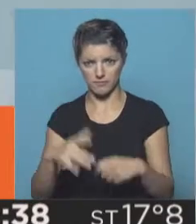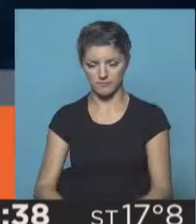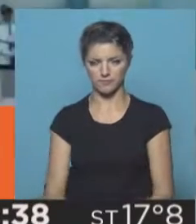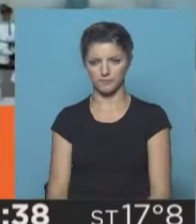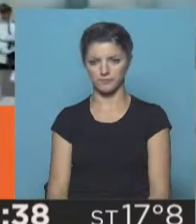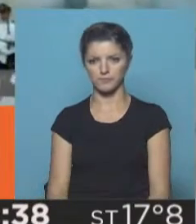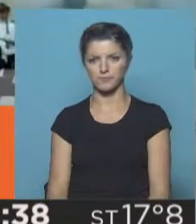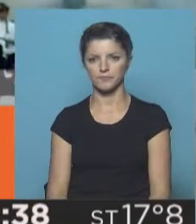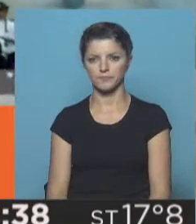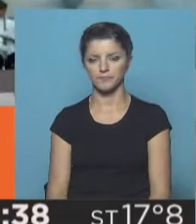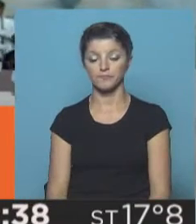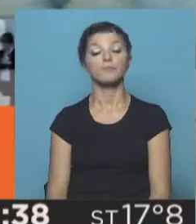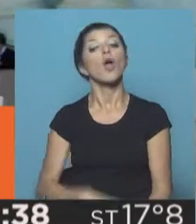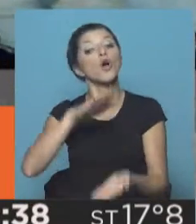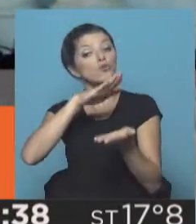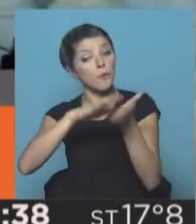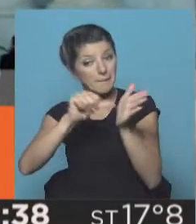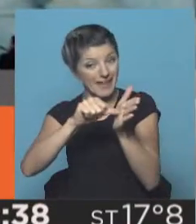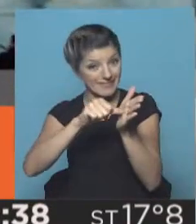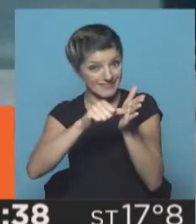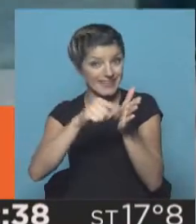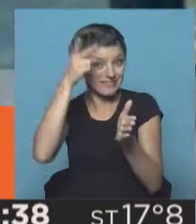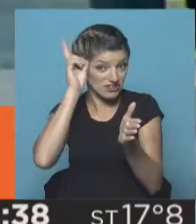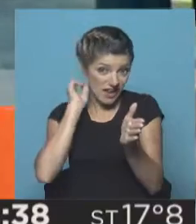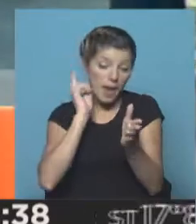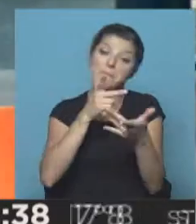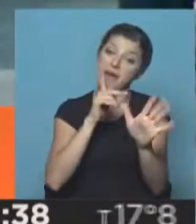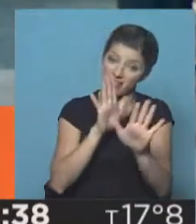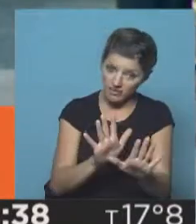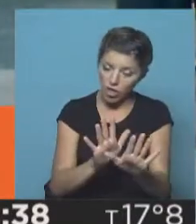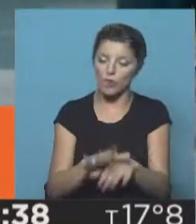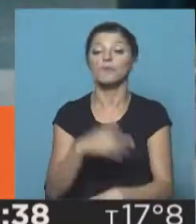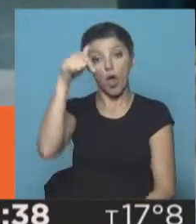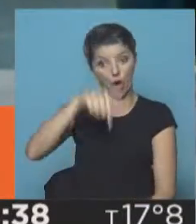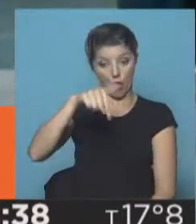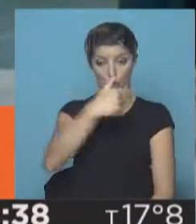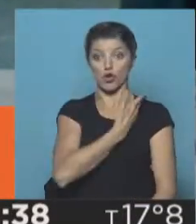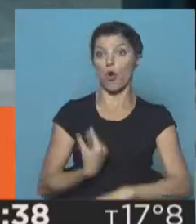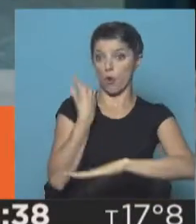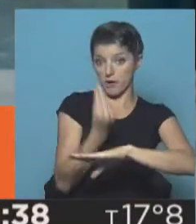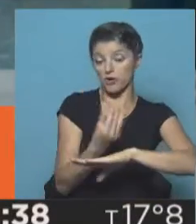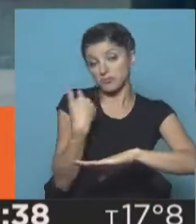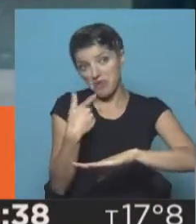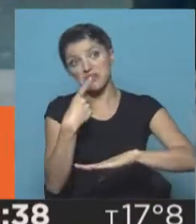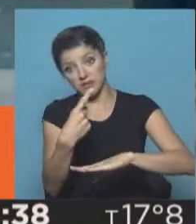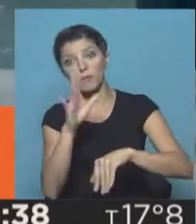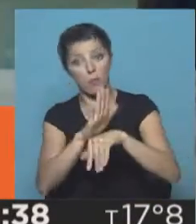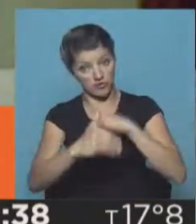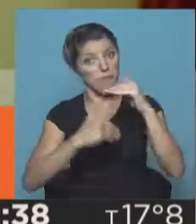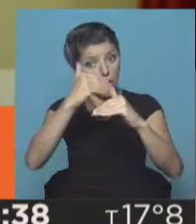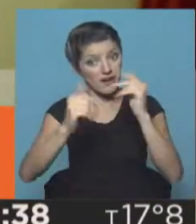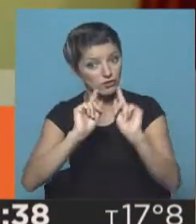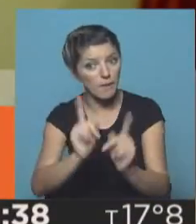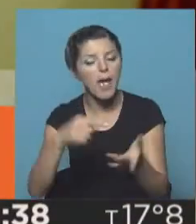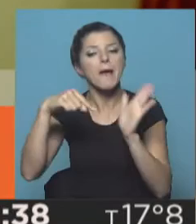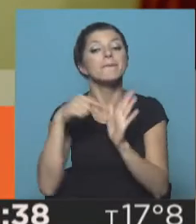minoría. El caso de Chile se inscribe en la misma tendencia. Si bien actualmente tiene un gobierno que podría calificarse de progresista, la